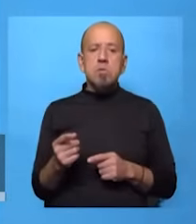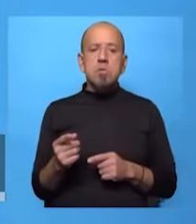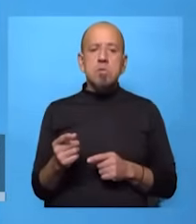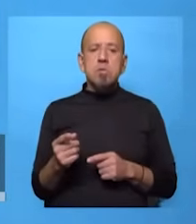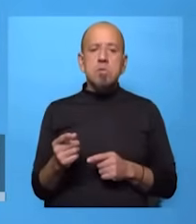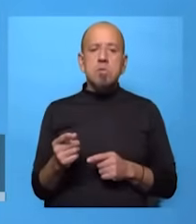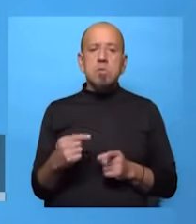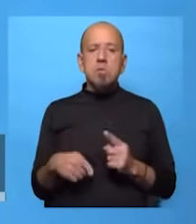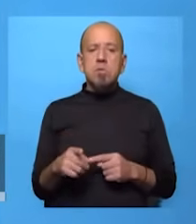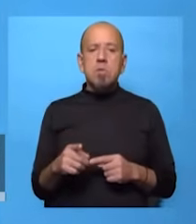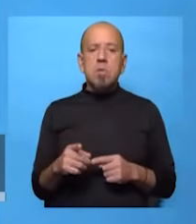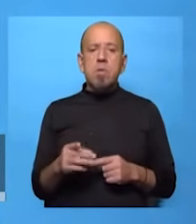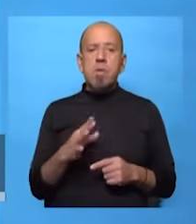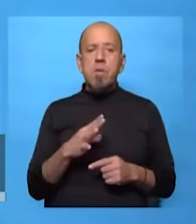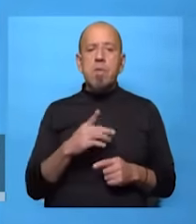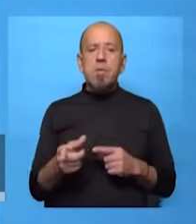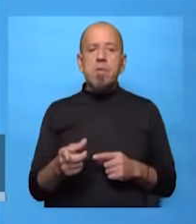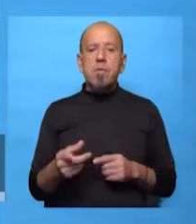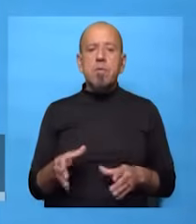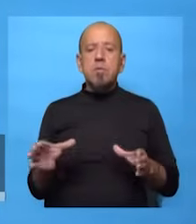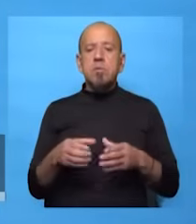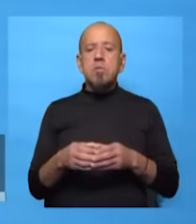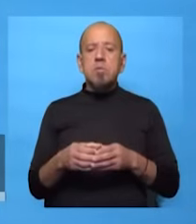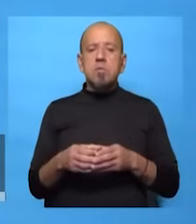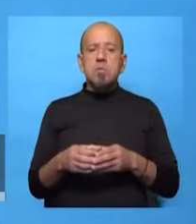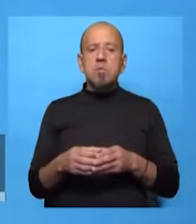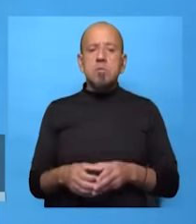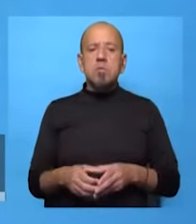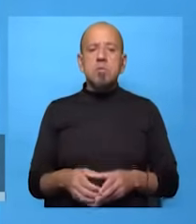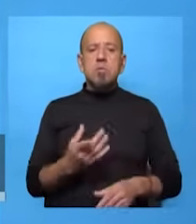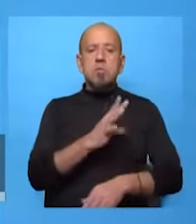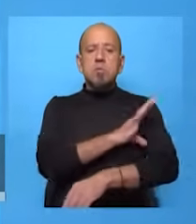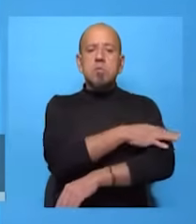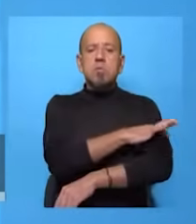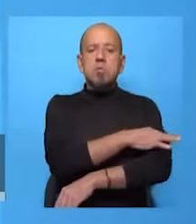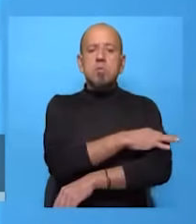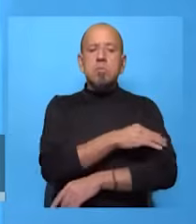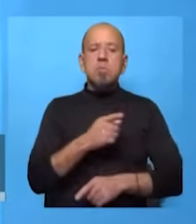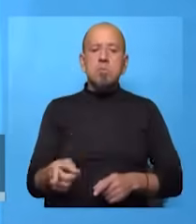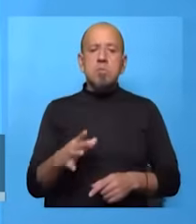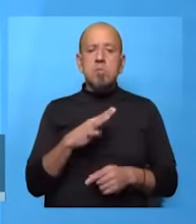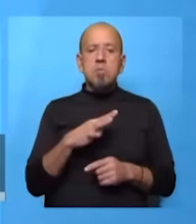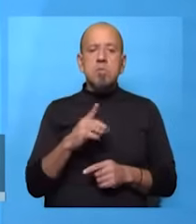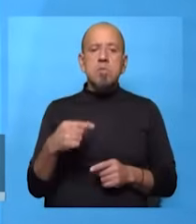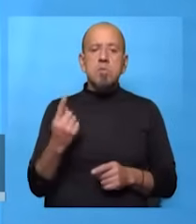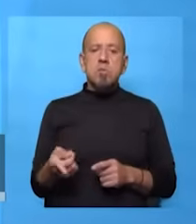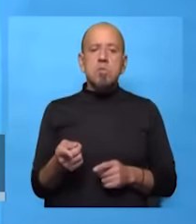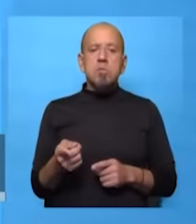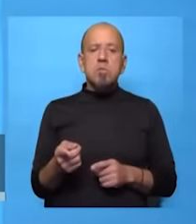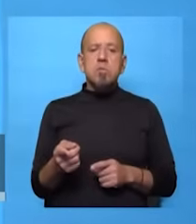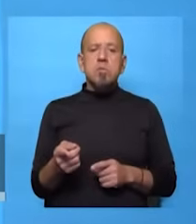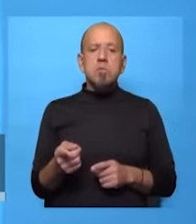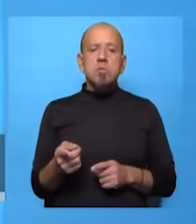amplia y hay un conjunto de sectores que están respaldando la candidatura yam Y probablemente haya otros que están por